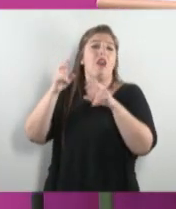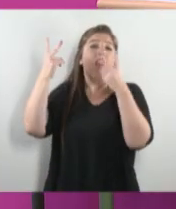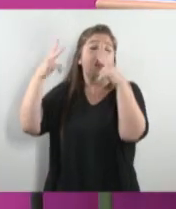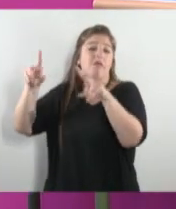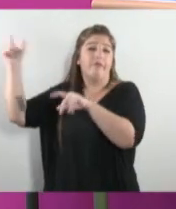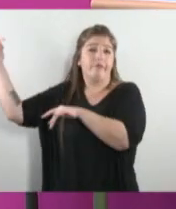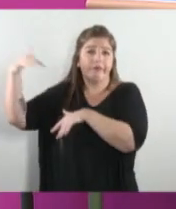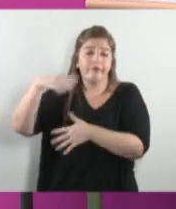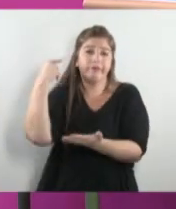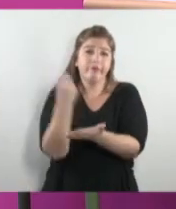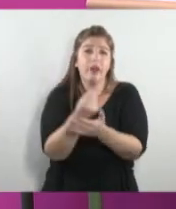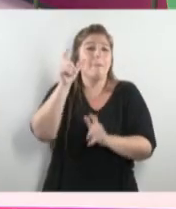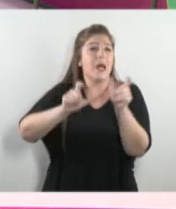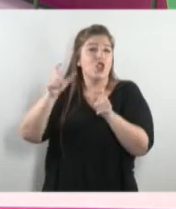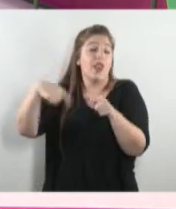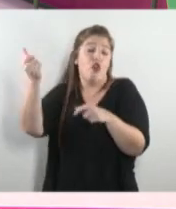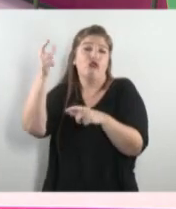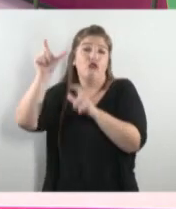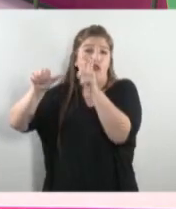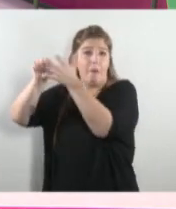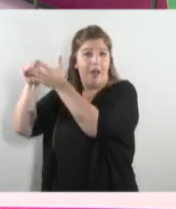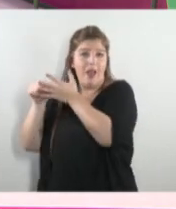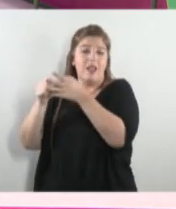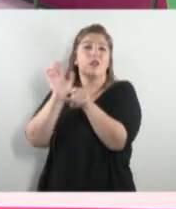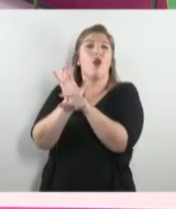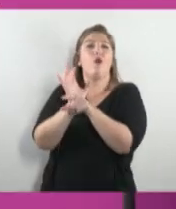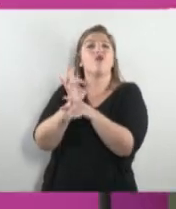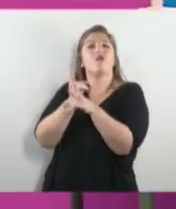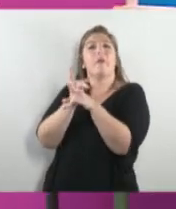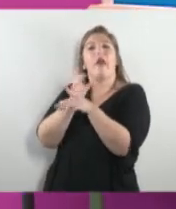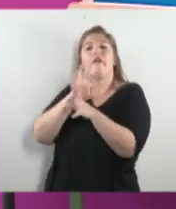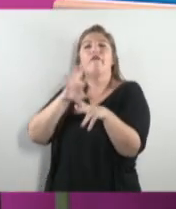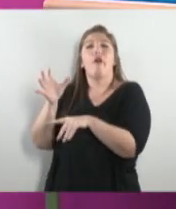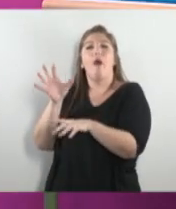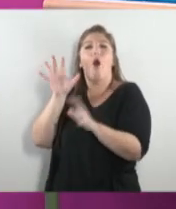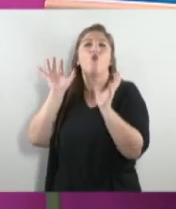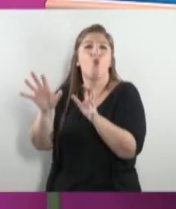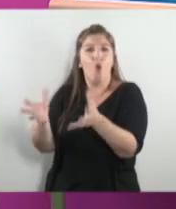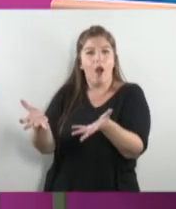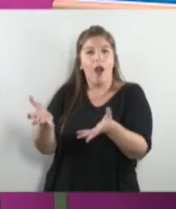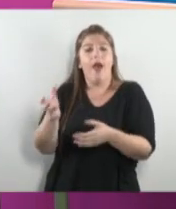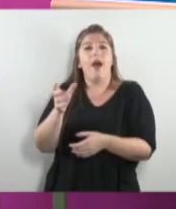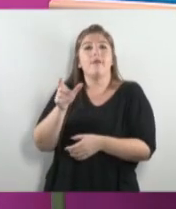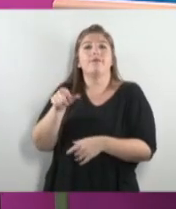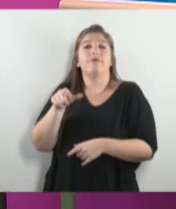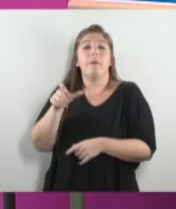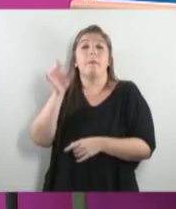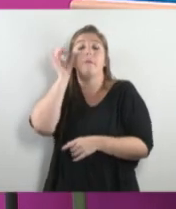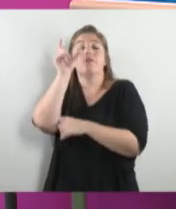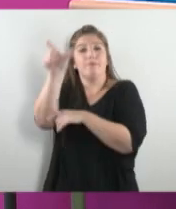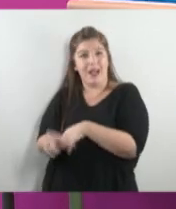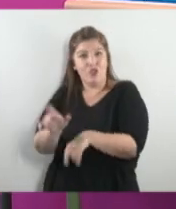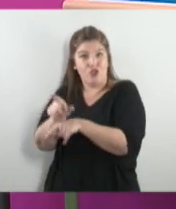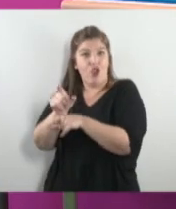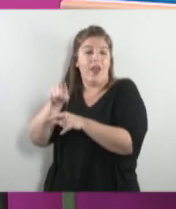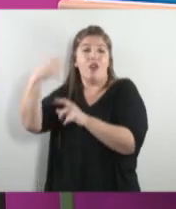del gringo siempre estuvo más del lado de la burla, ¿no? Uh-huh. este gringo que viene de